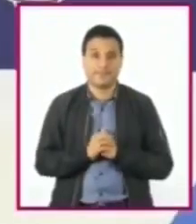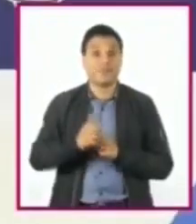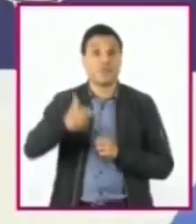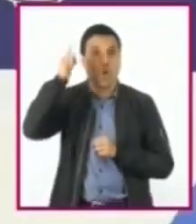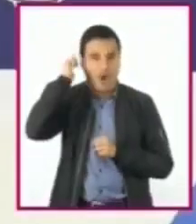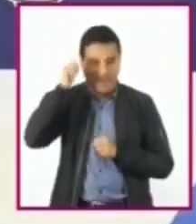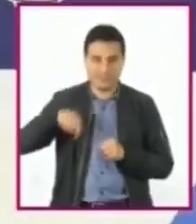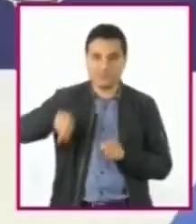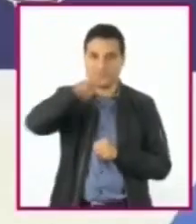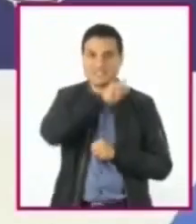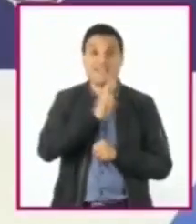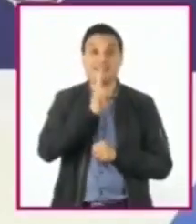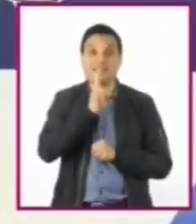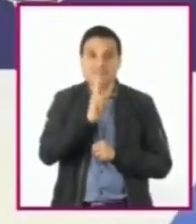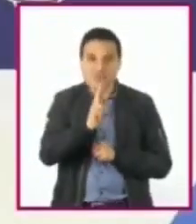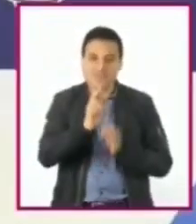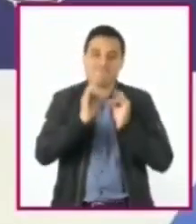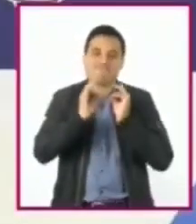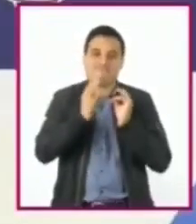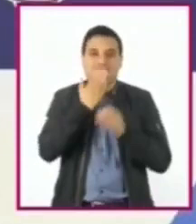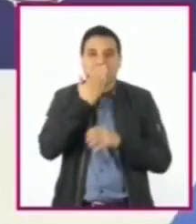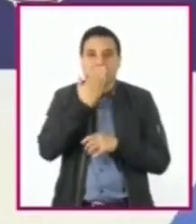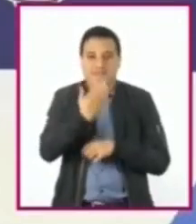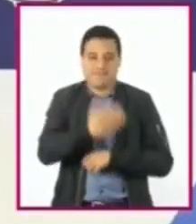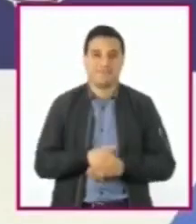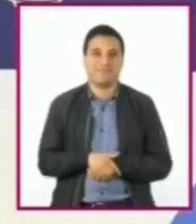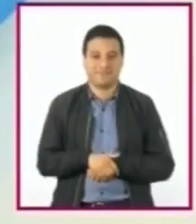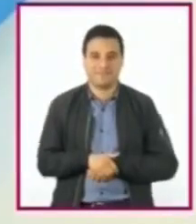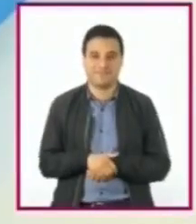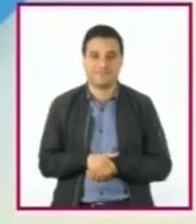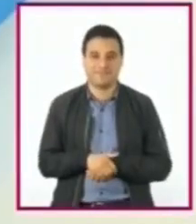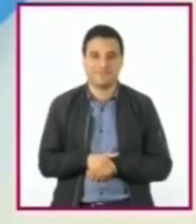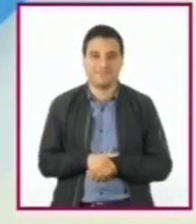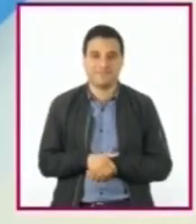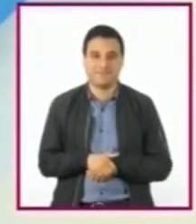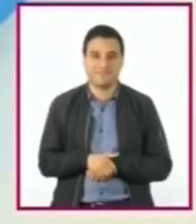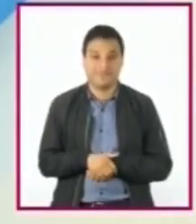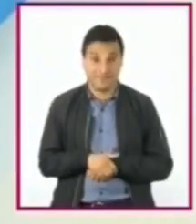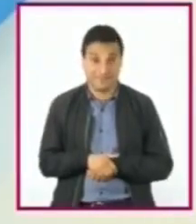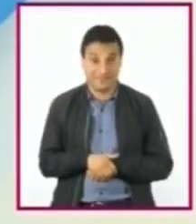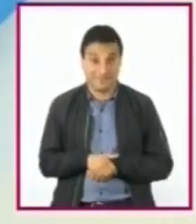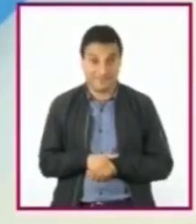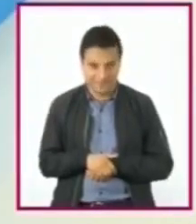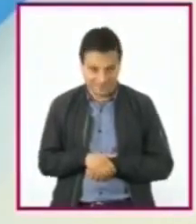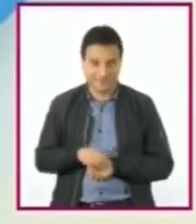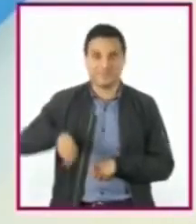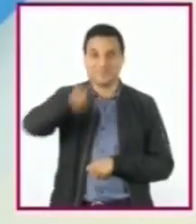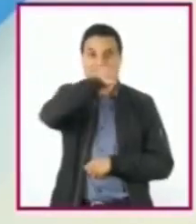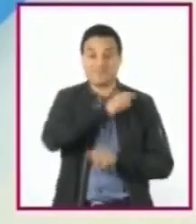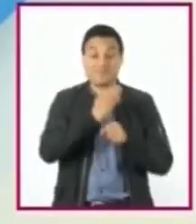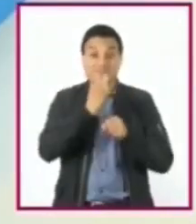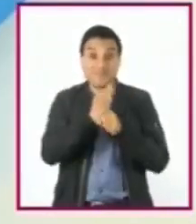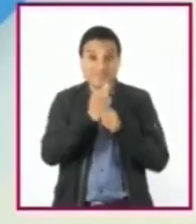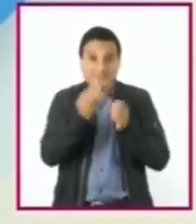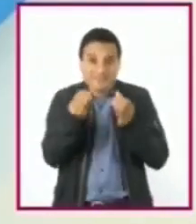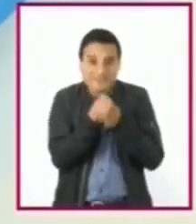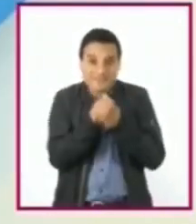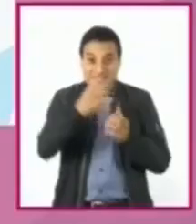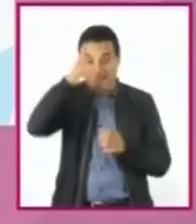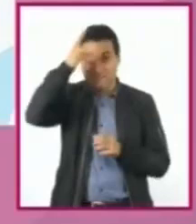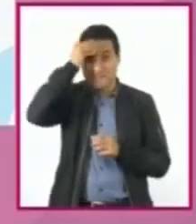Espero que en casa todas sus respuestas hayan sido correctas. Con los conocimientos que adquirieron en la sesión de